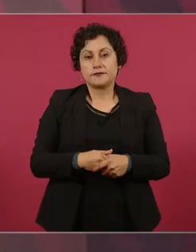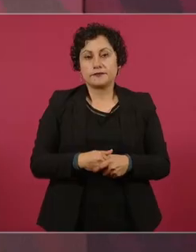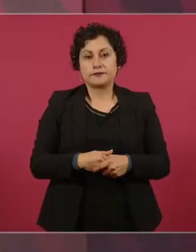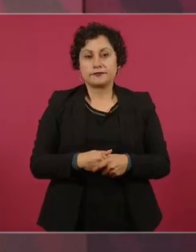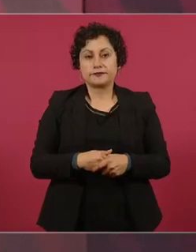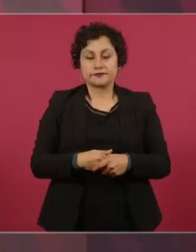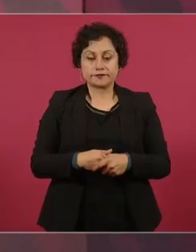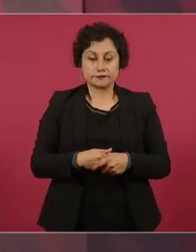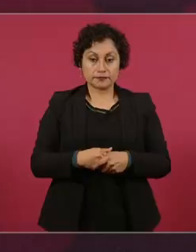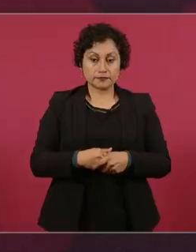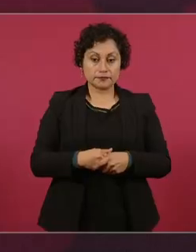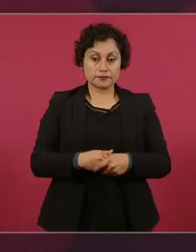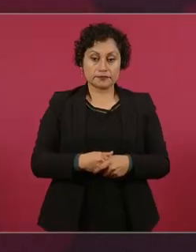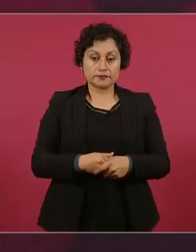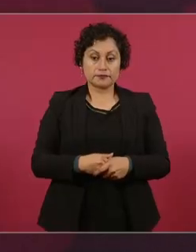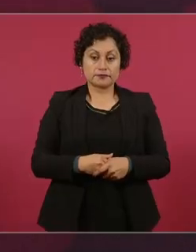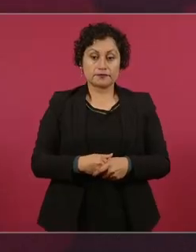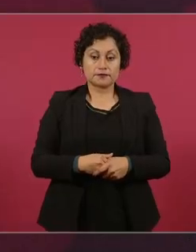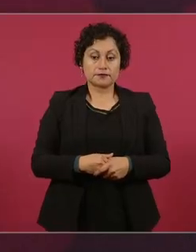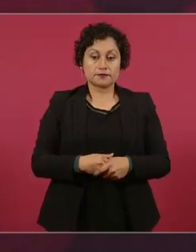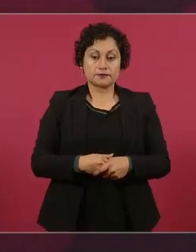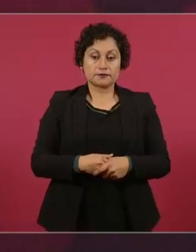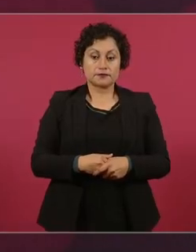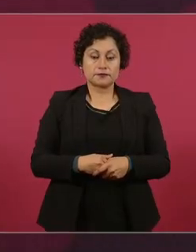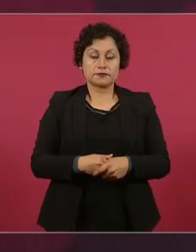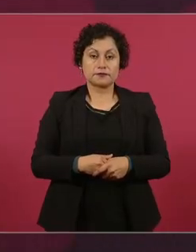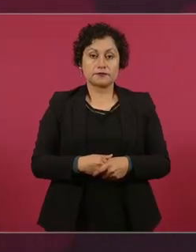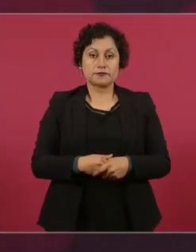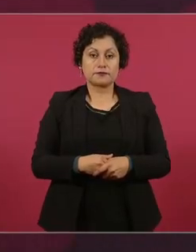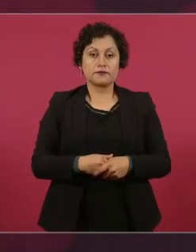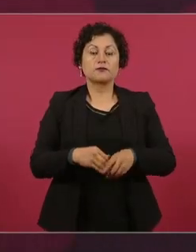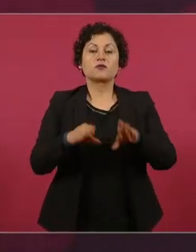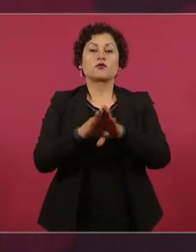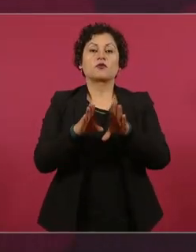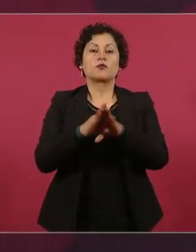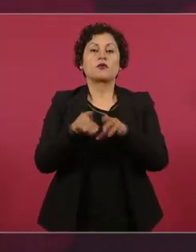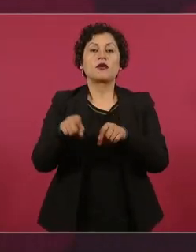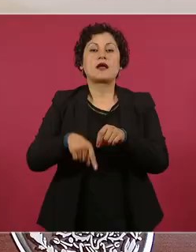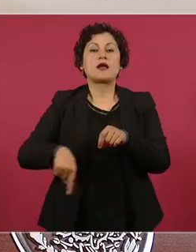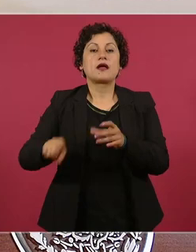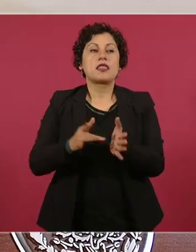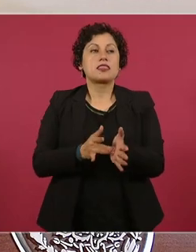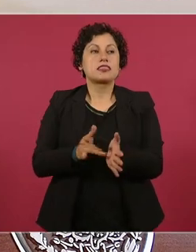no se escuden en los legalismos